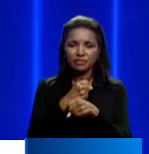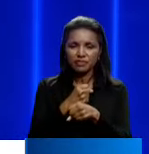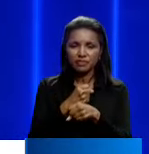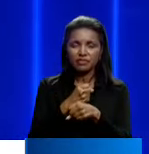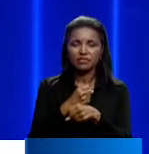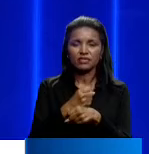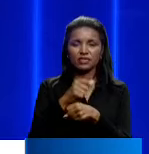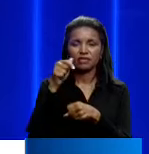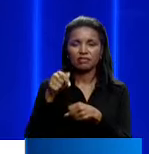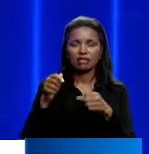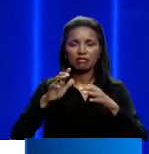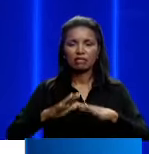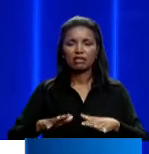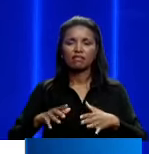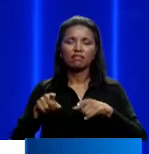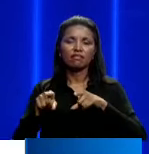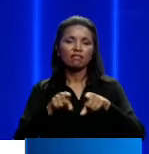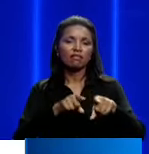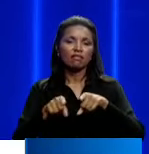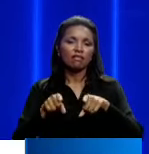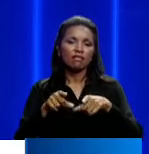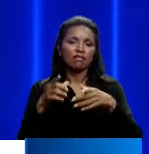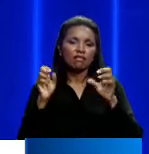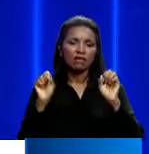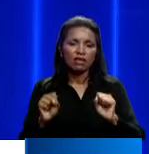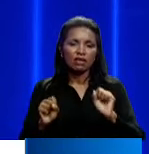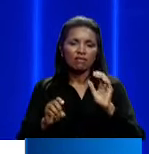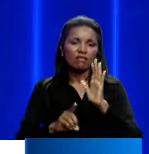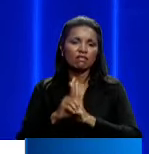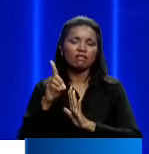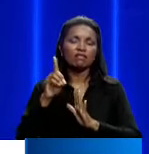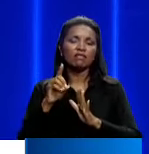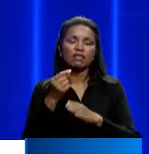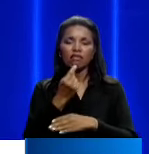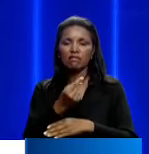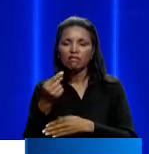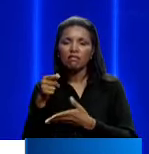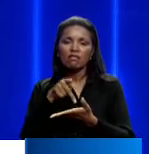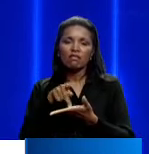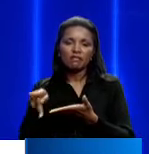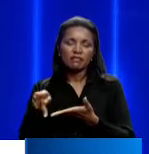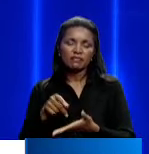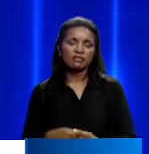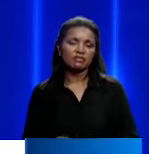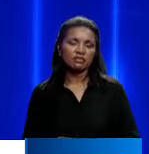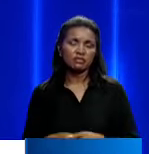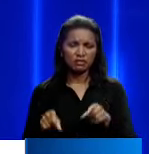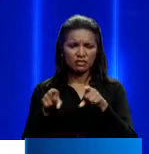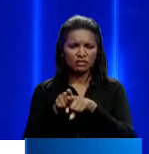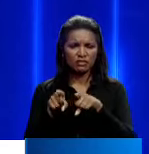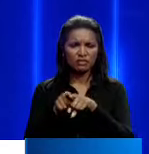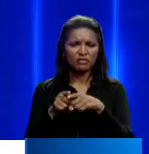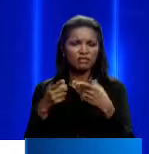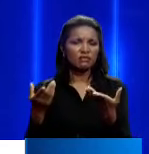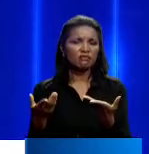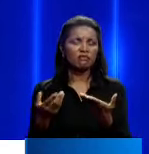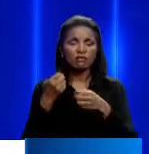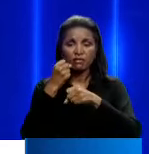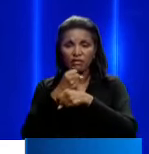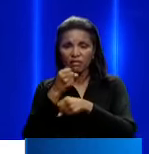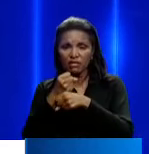tengan la tranquilidad con una carrera administrativa que puedan desarrollarse profesionalmente y con honestidad. Pero funcionarios públicos